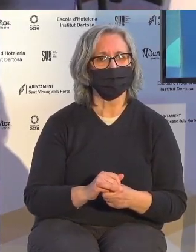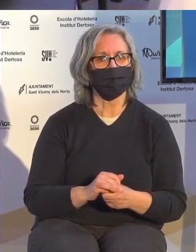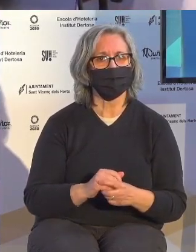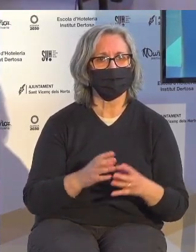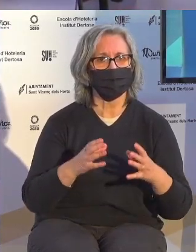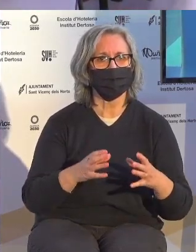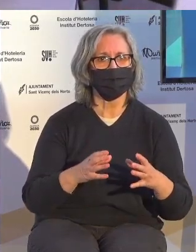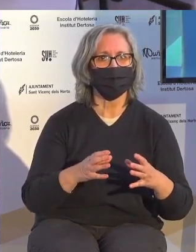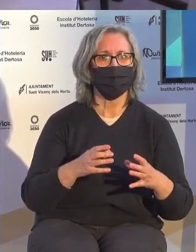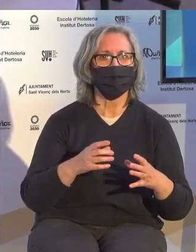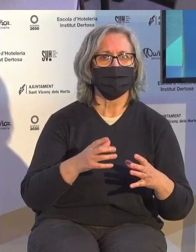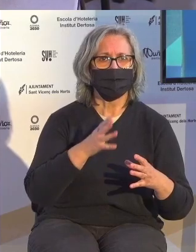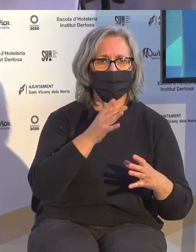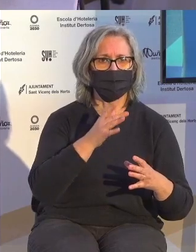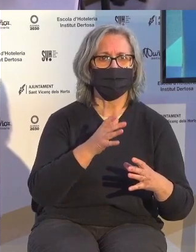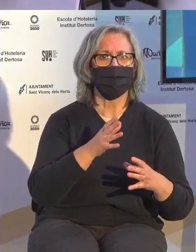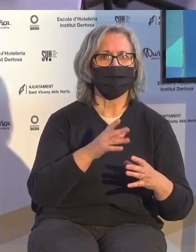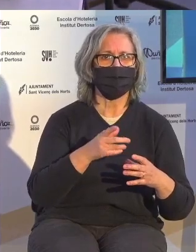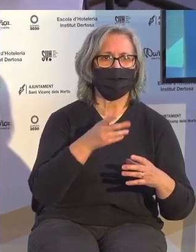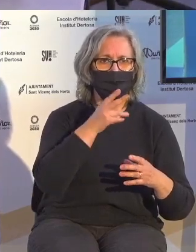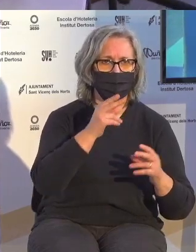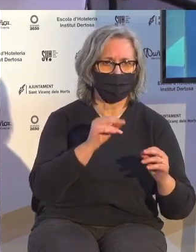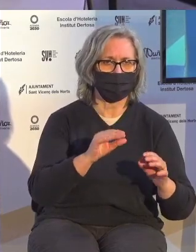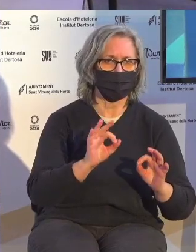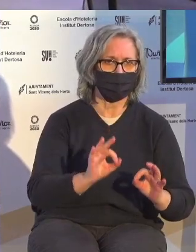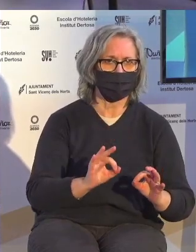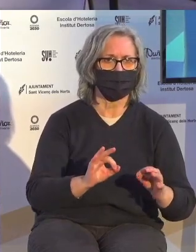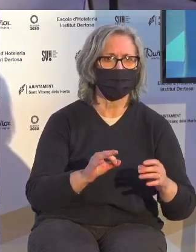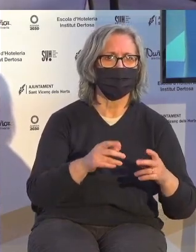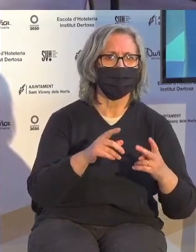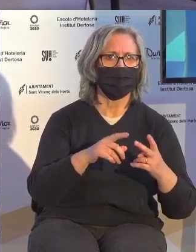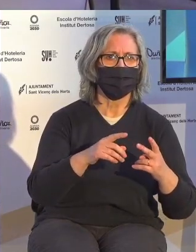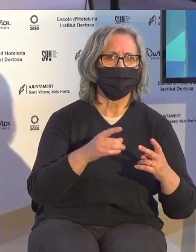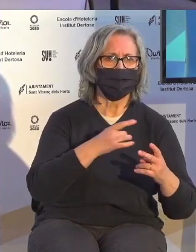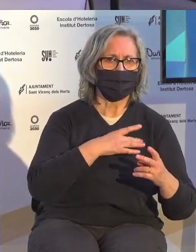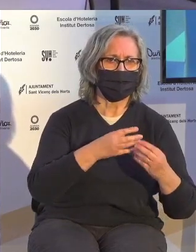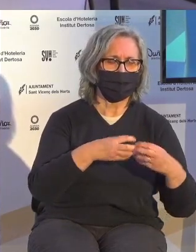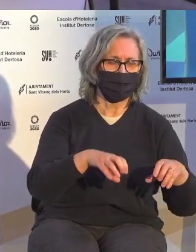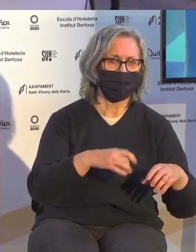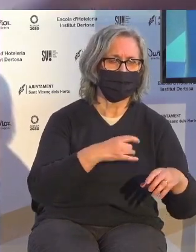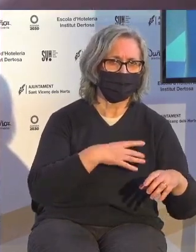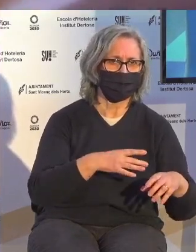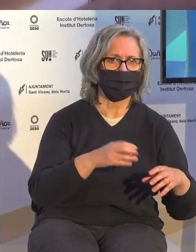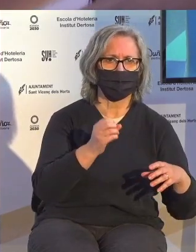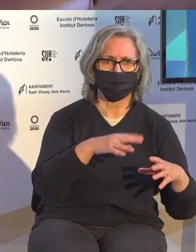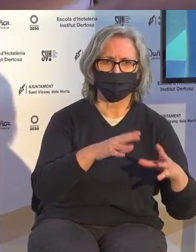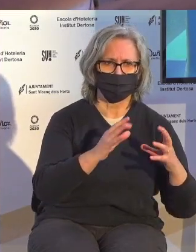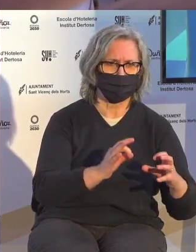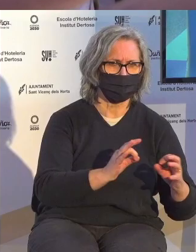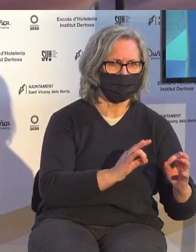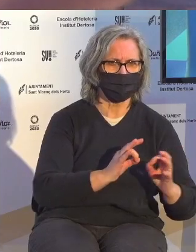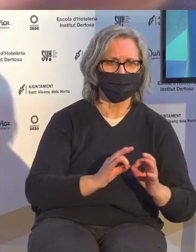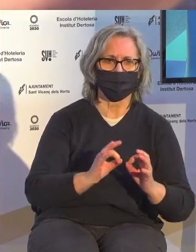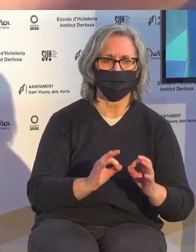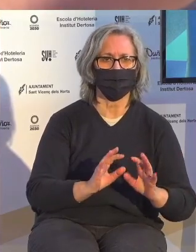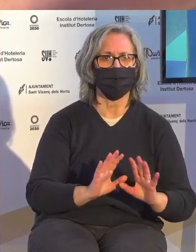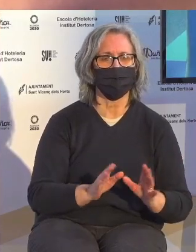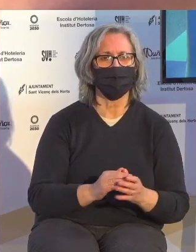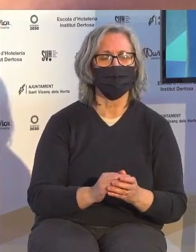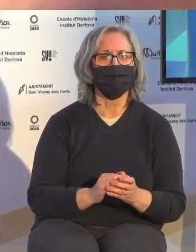cantidad de azúcar y la misma cantidad de claras de huevos pero ahora todavía